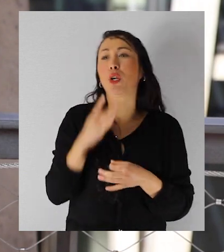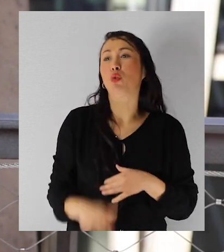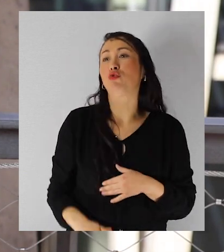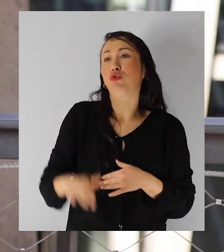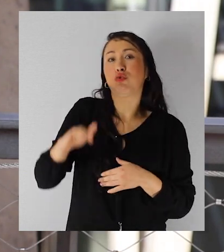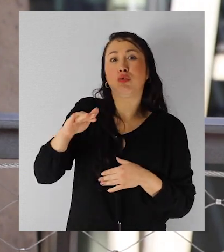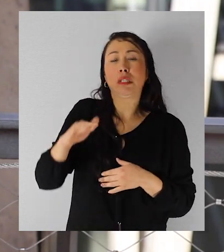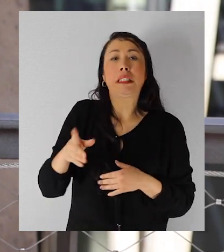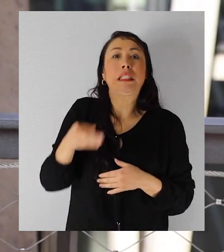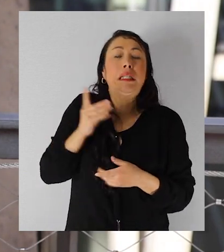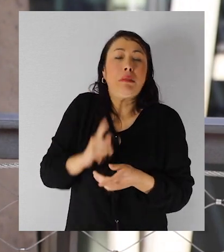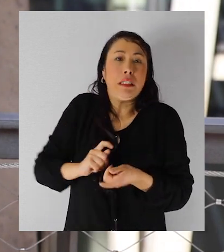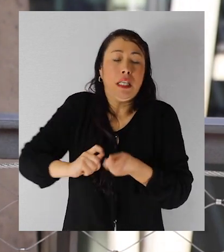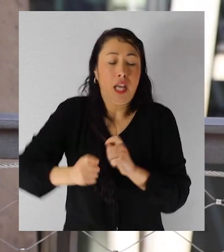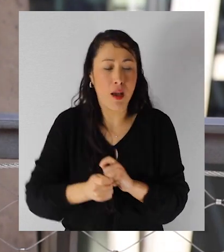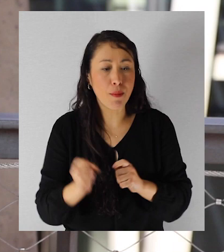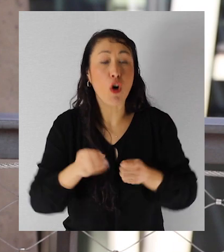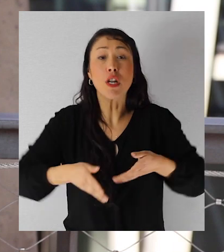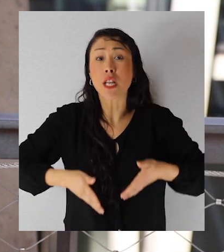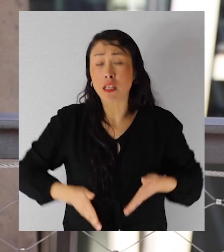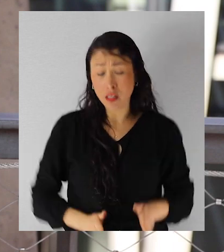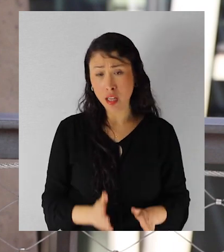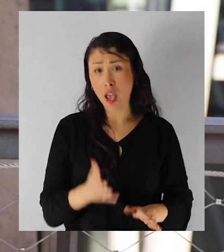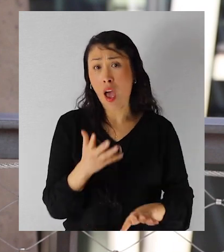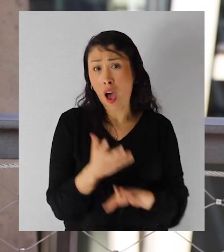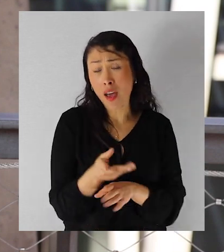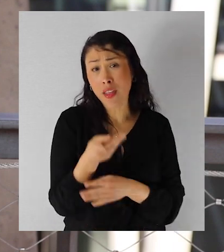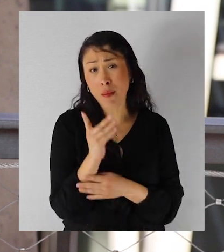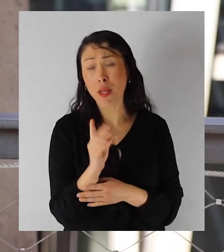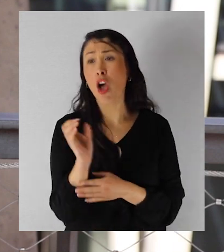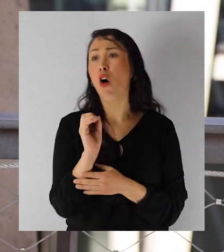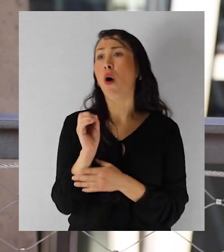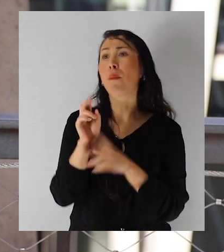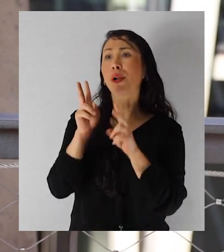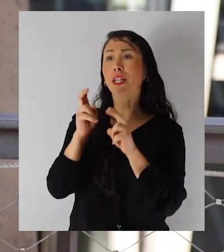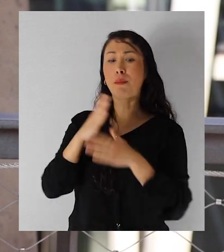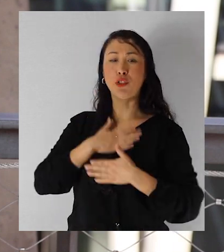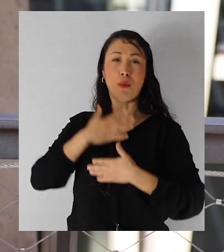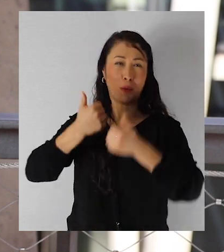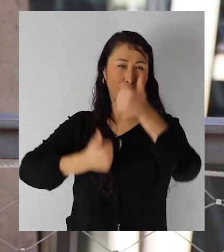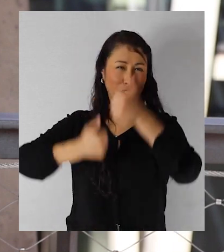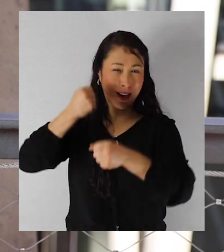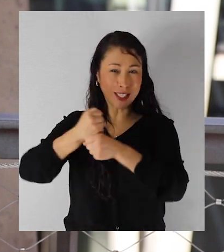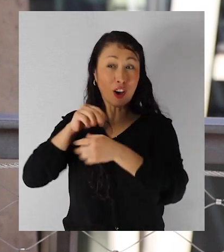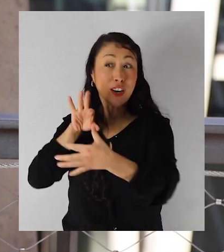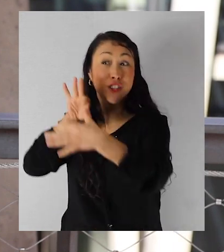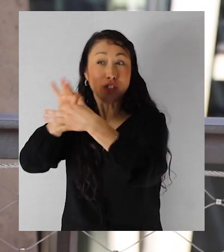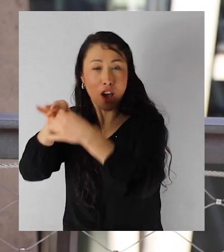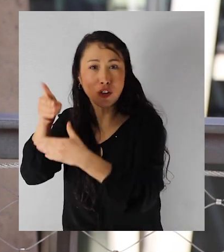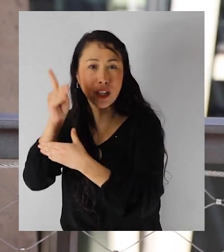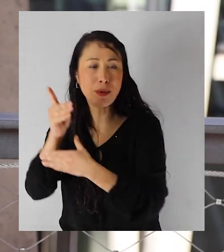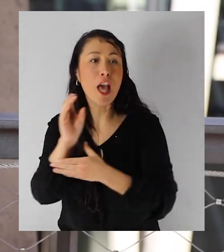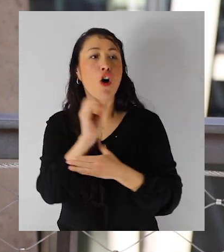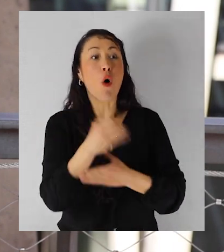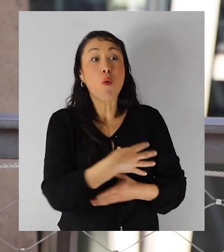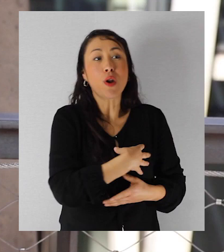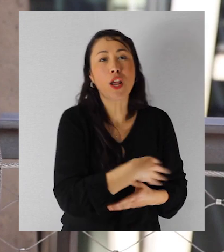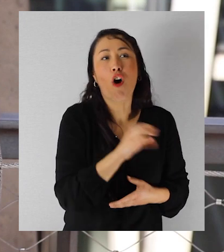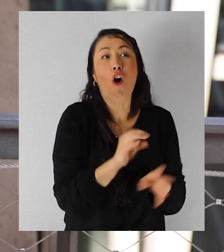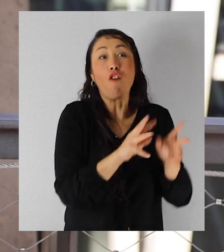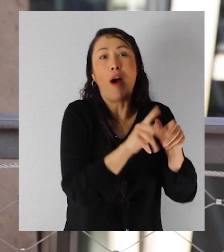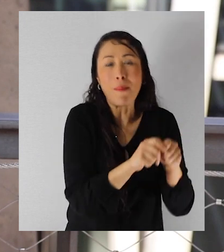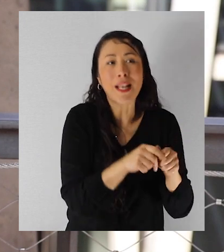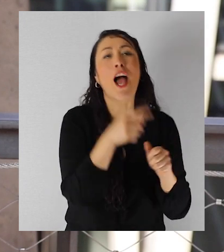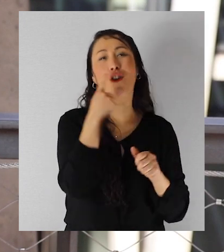porque adquieres una discapacidad, porque naces con una condición de discapacidad, o porque por la temática profesional y personal te lleva a